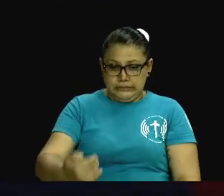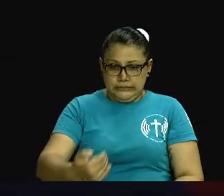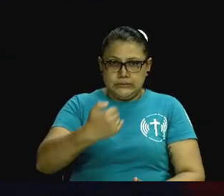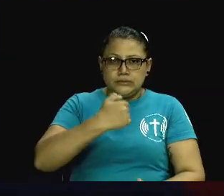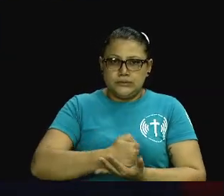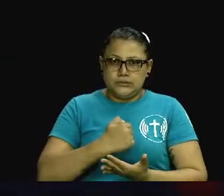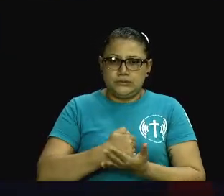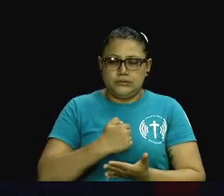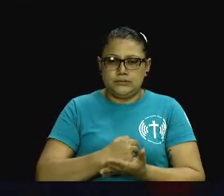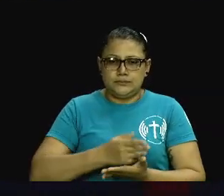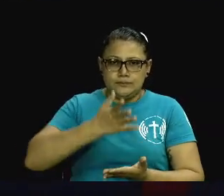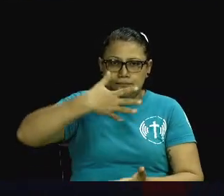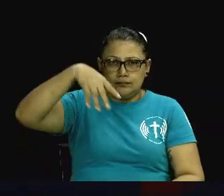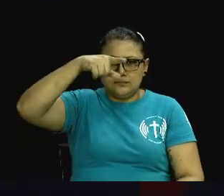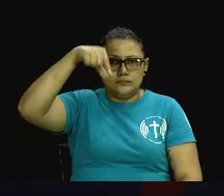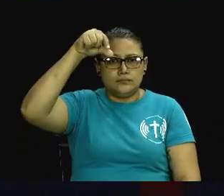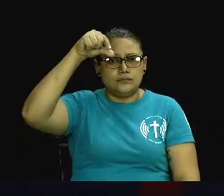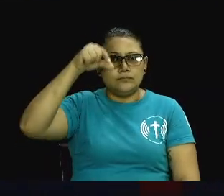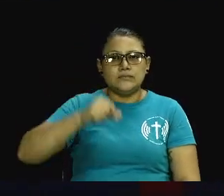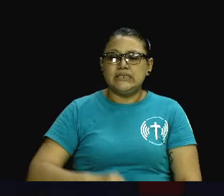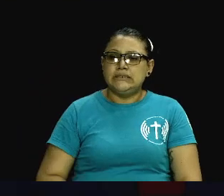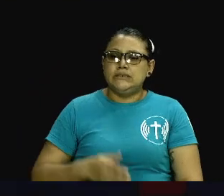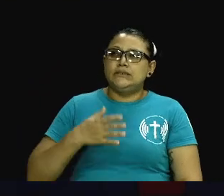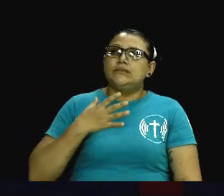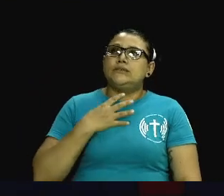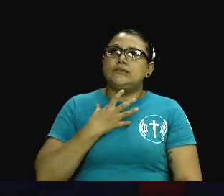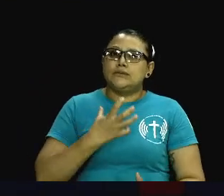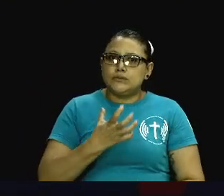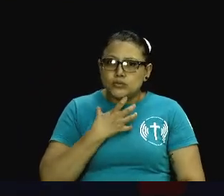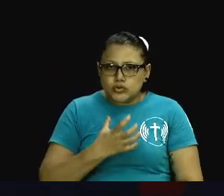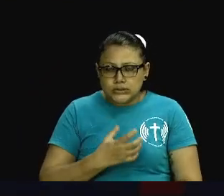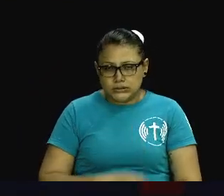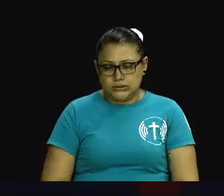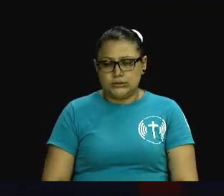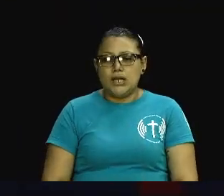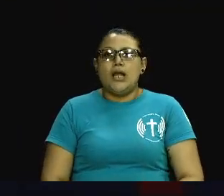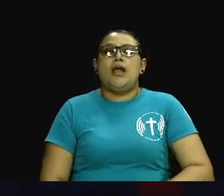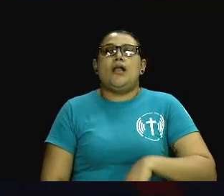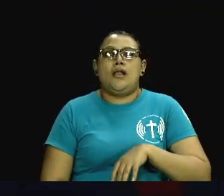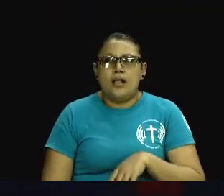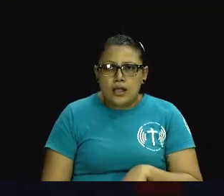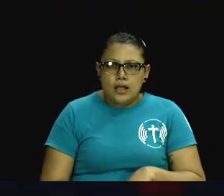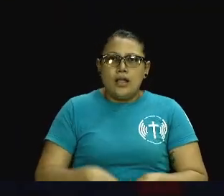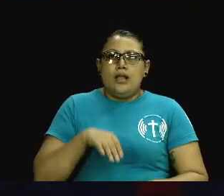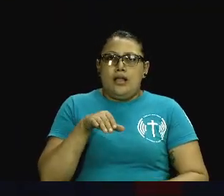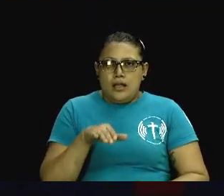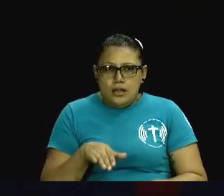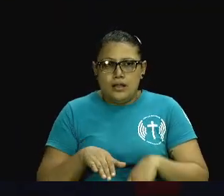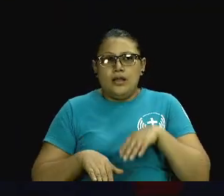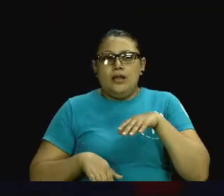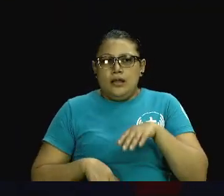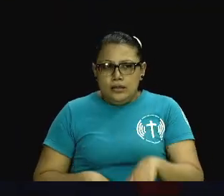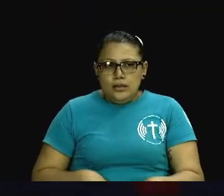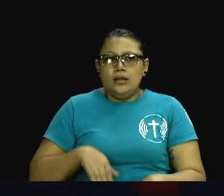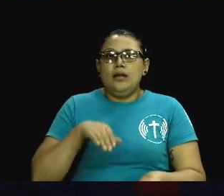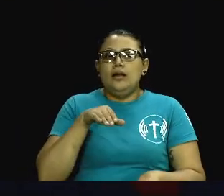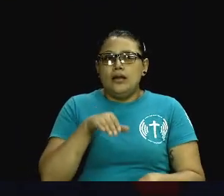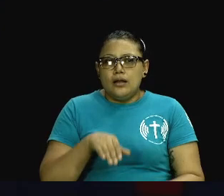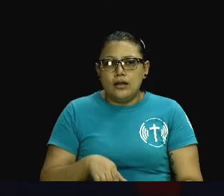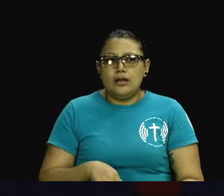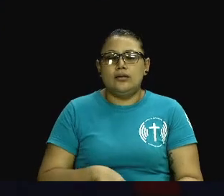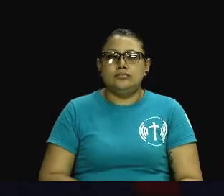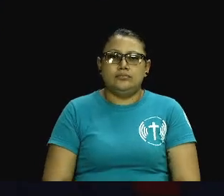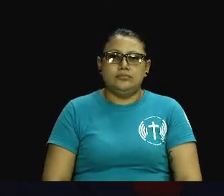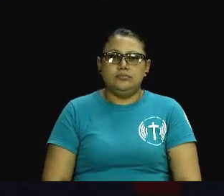venimos llegando que es el templo y yo todavía me pongo ahí ánimo hermana ya casi llegamos ánimo eso te dice dios